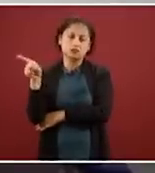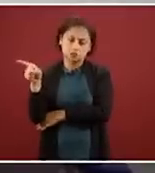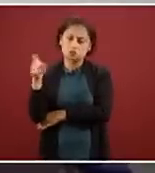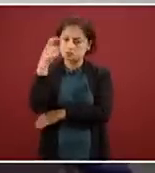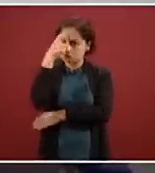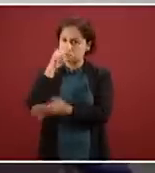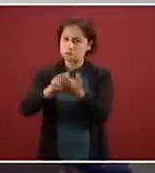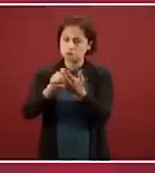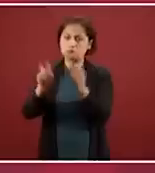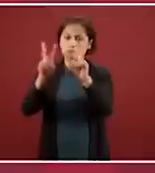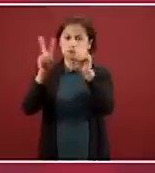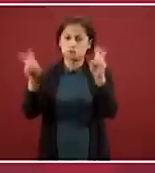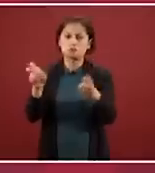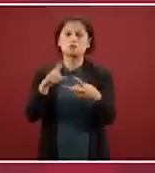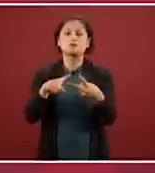Desde luego,